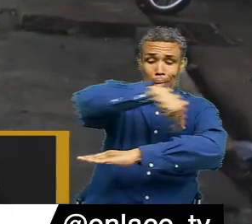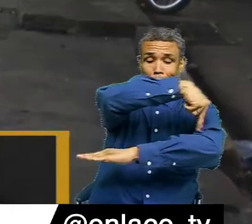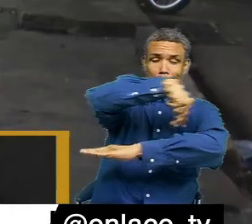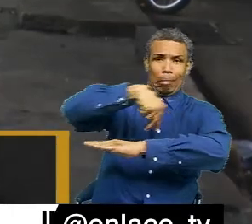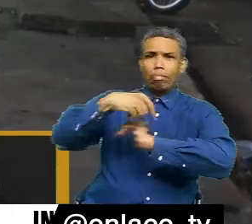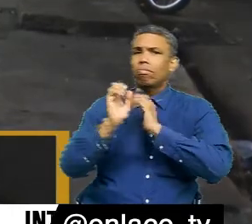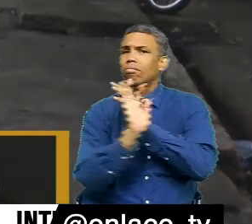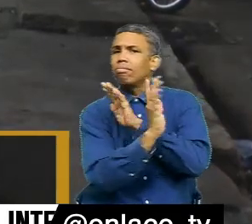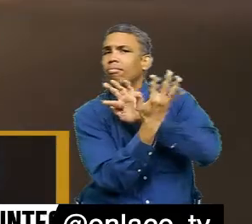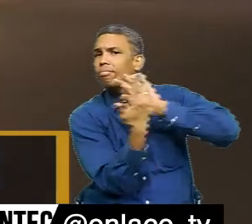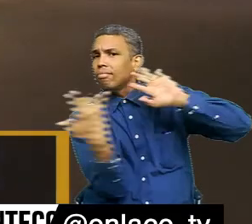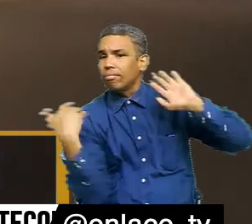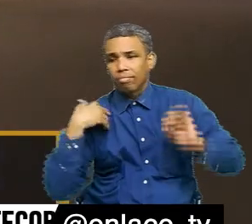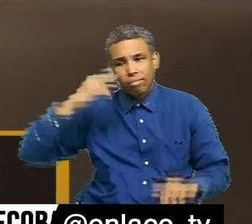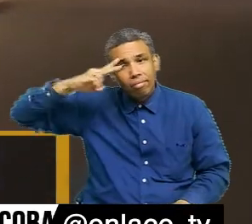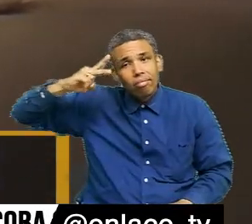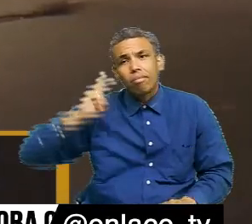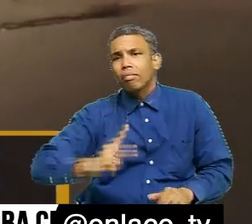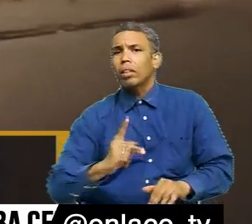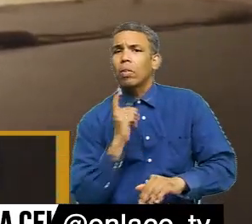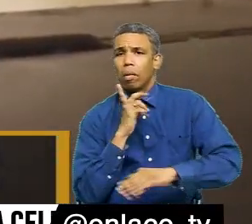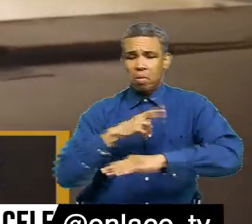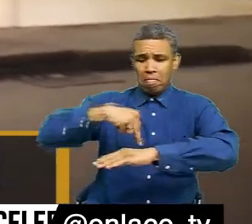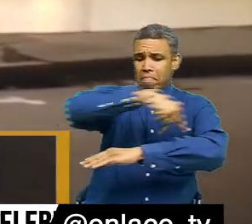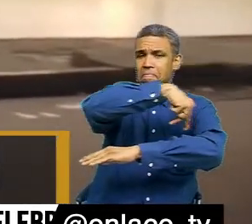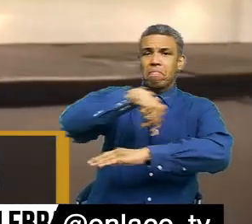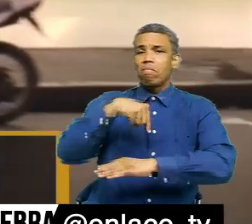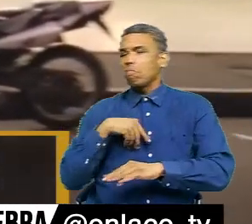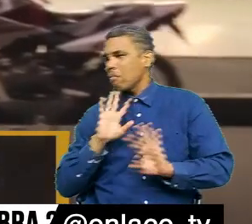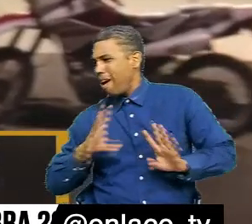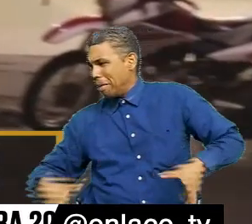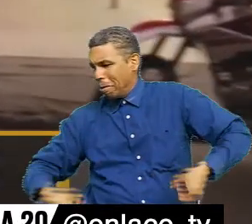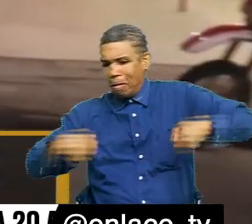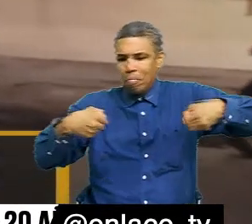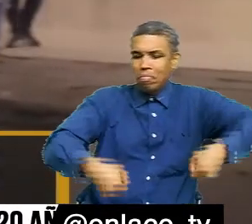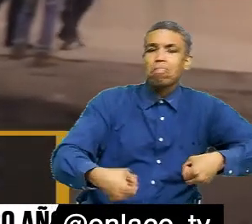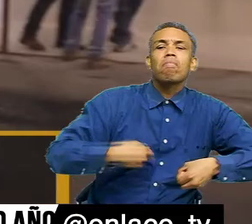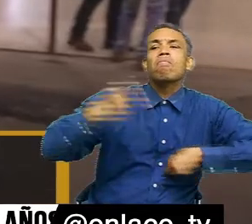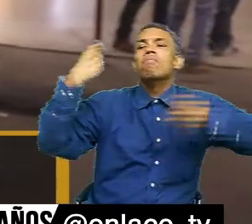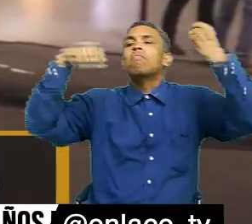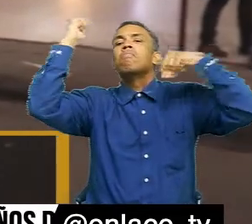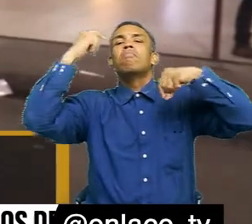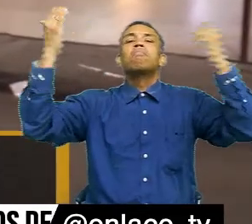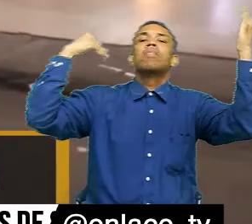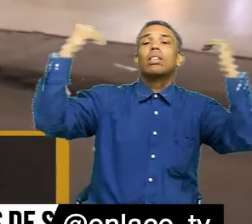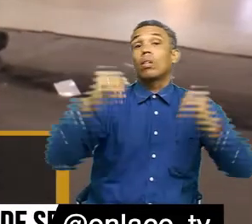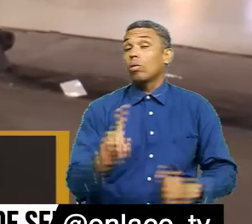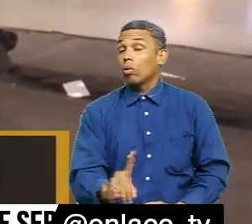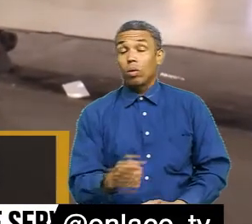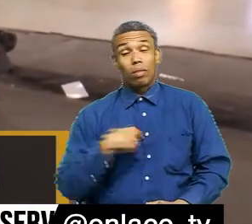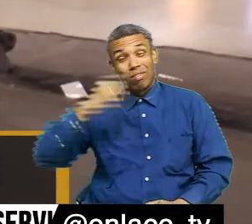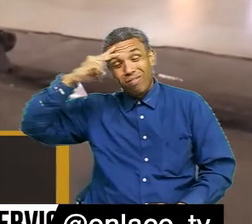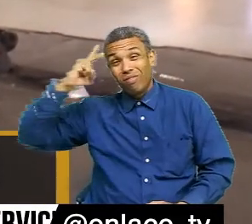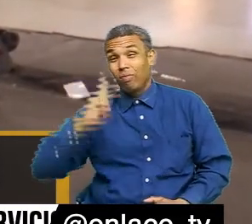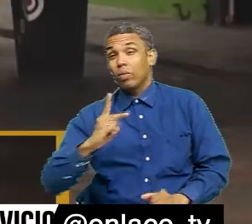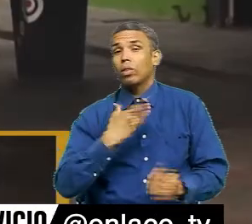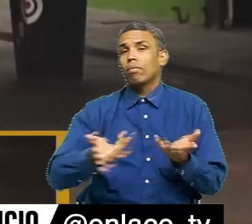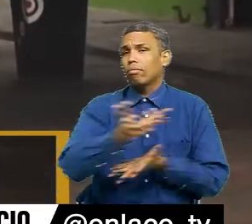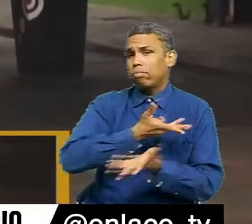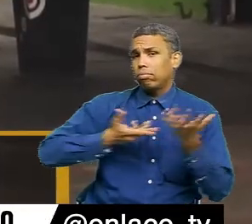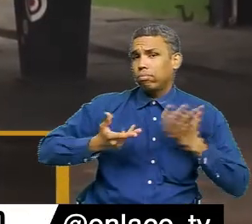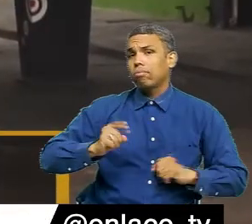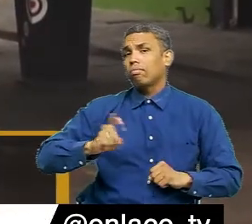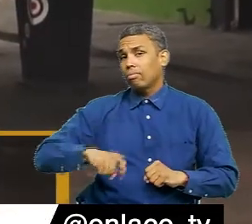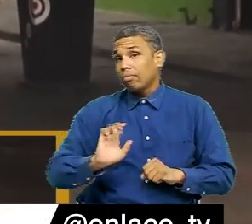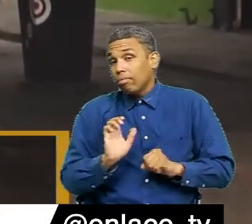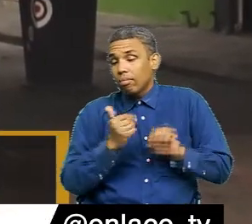esta administración uno de los más importantes compromisos, con el fin de que los comerciantes locales acaten las normas de sana convivencia y que redunden